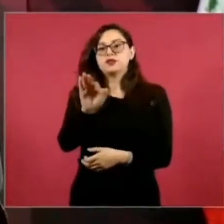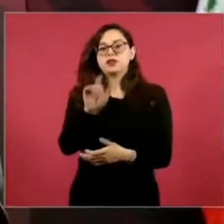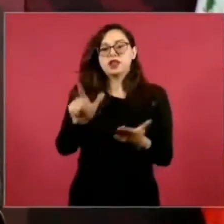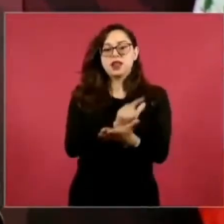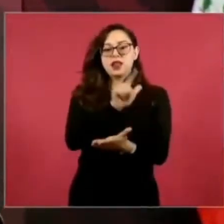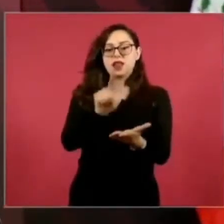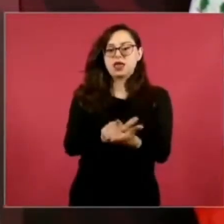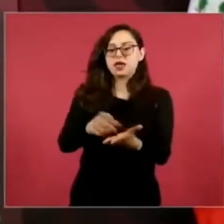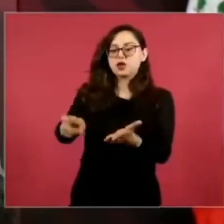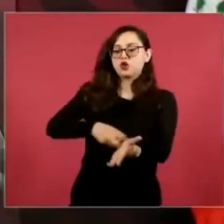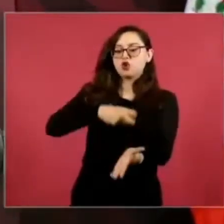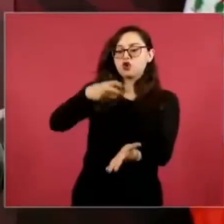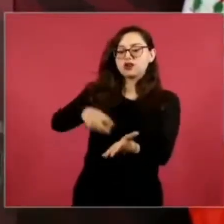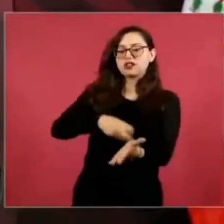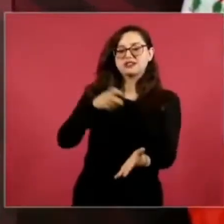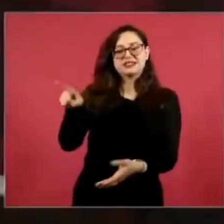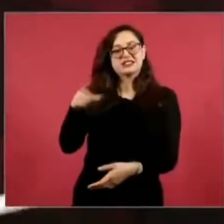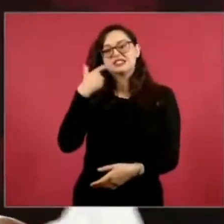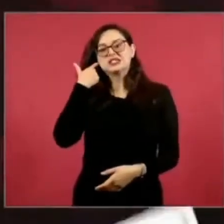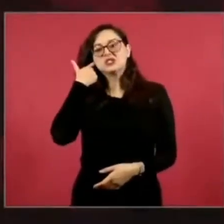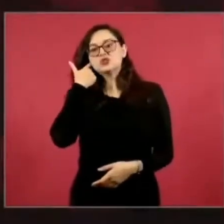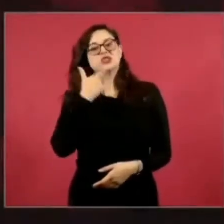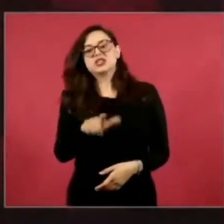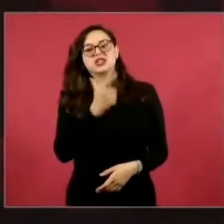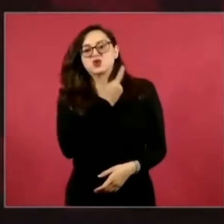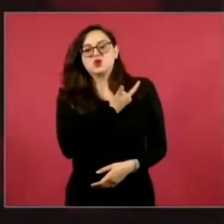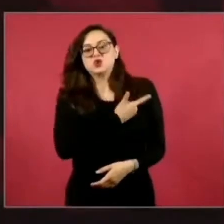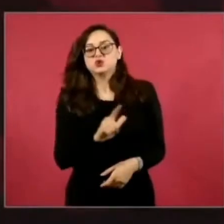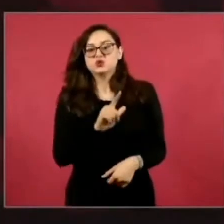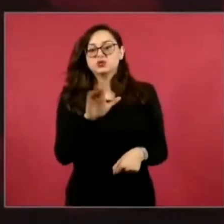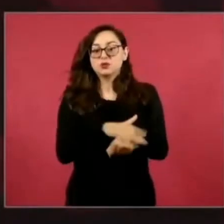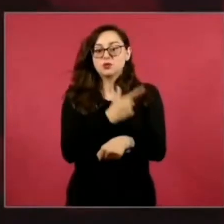porque iban ahí, metían amparos.